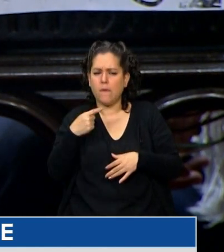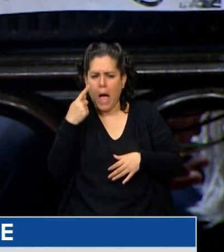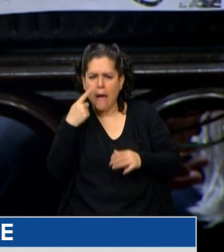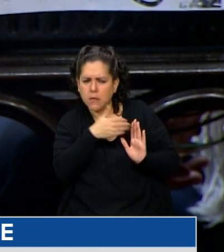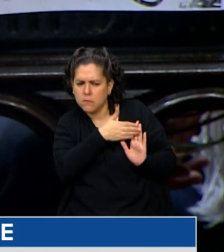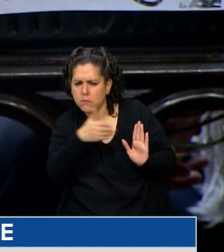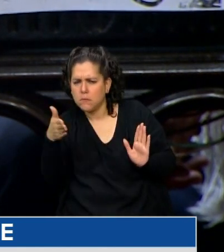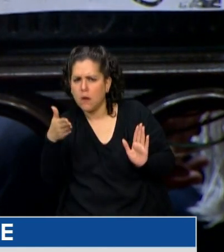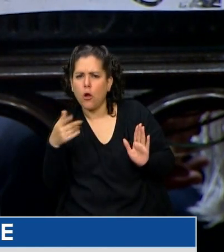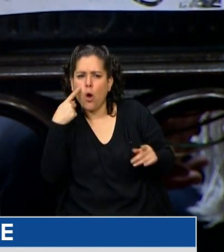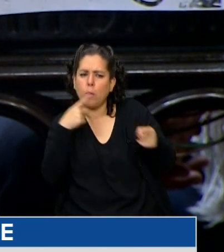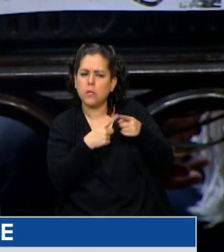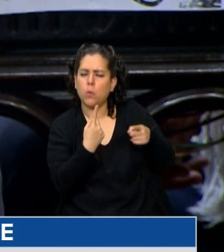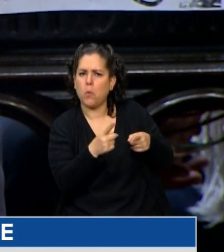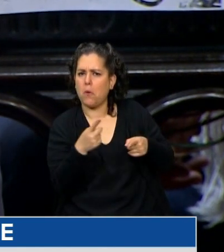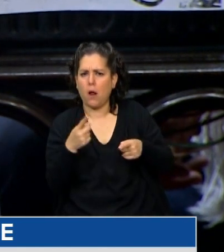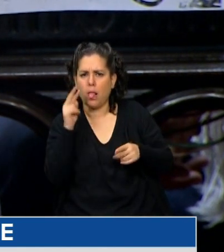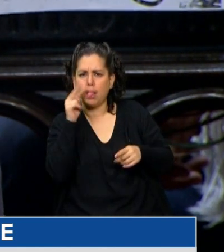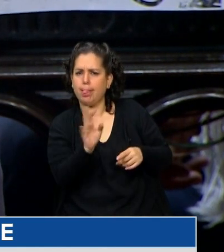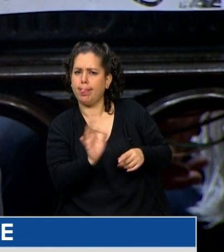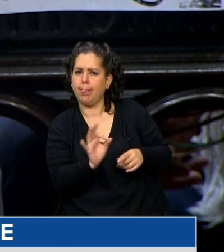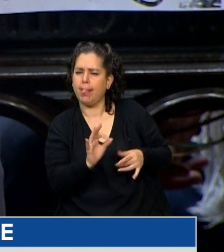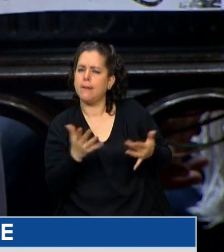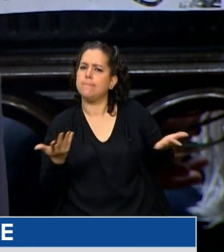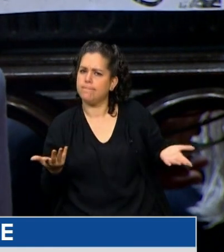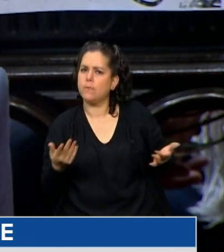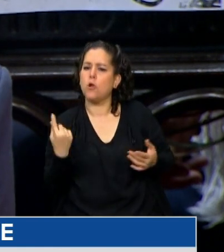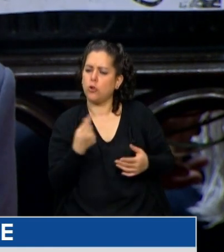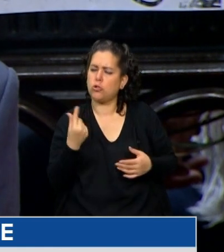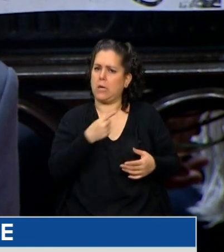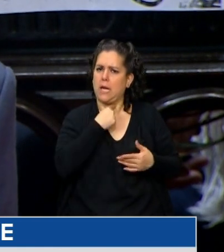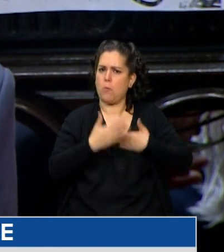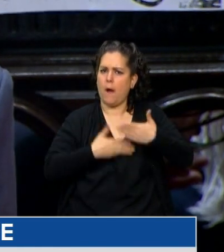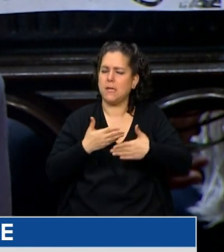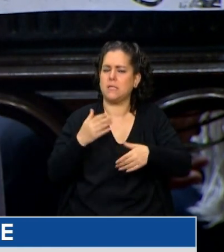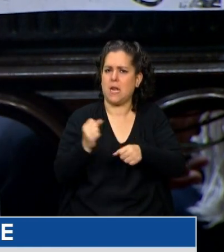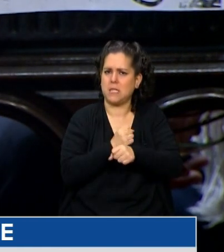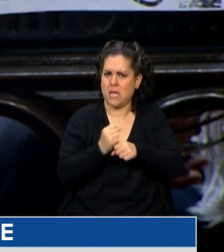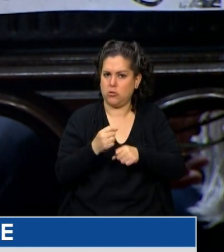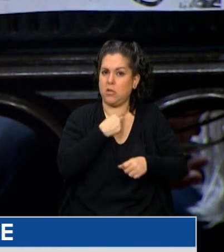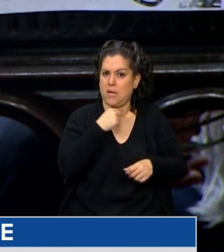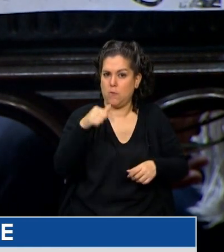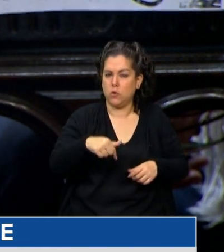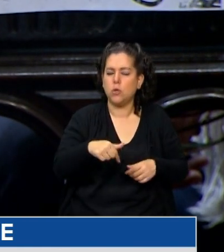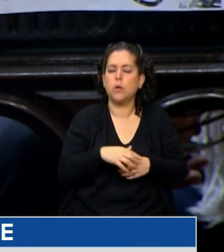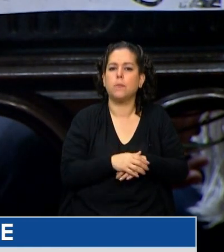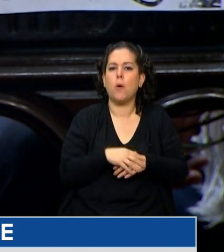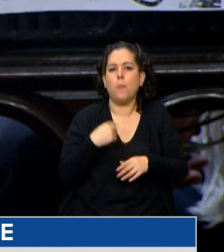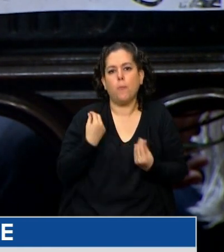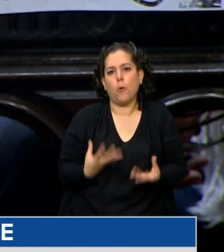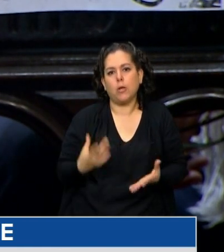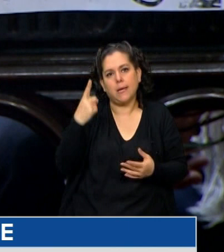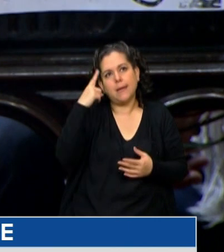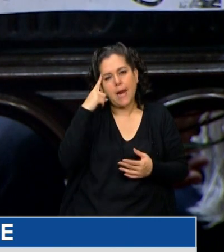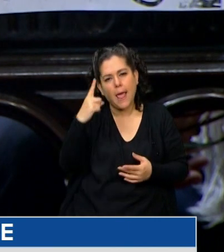decisiones. Porque si bien hoy nosotros queremos avanzar en esta media sanción, porque queremos que esta